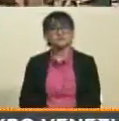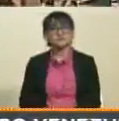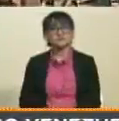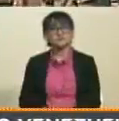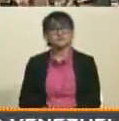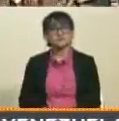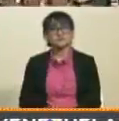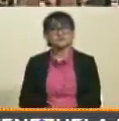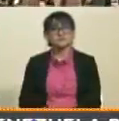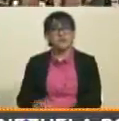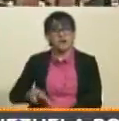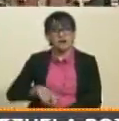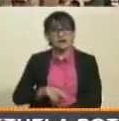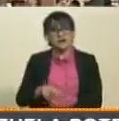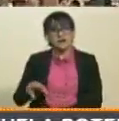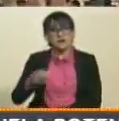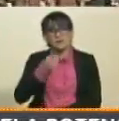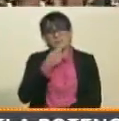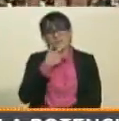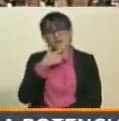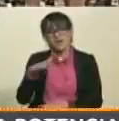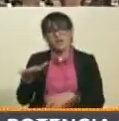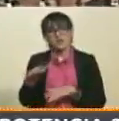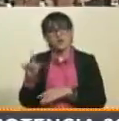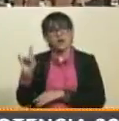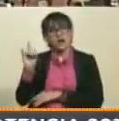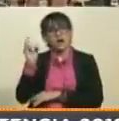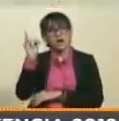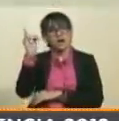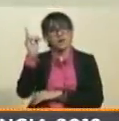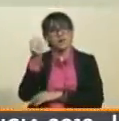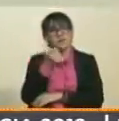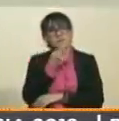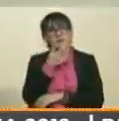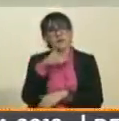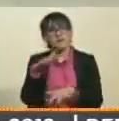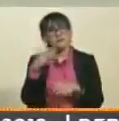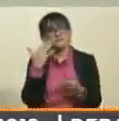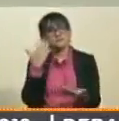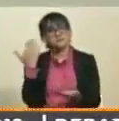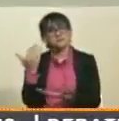Y este río está hermoso aquí, este árbol, bello árbol, mira.